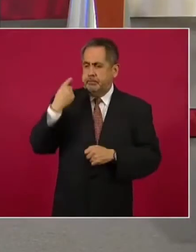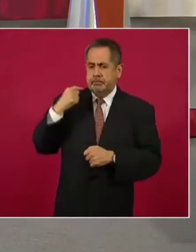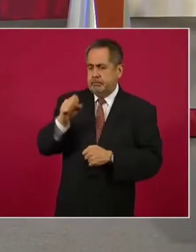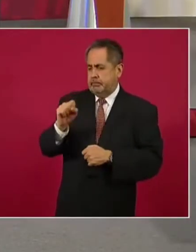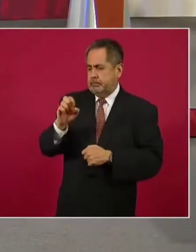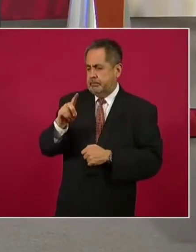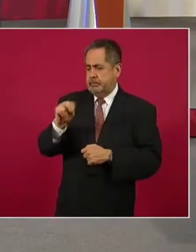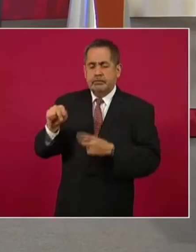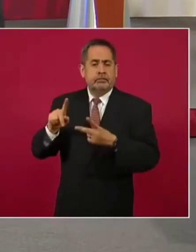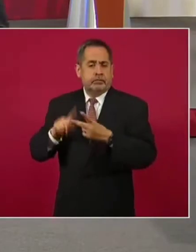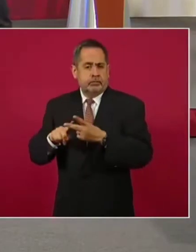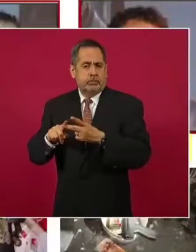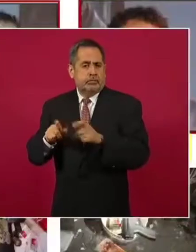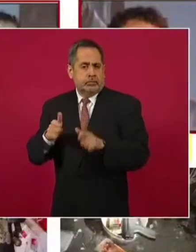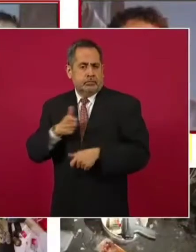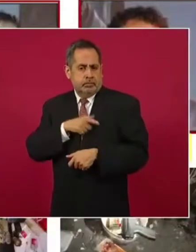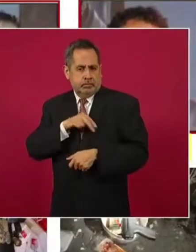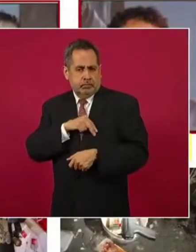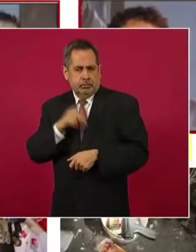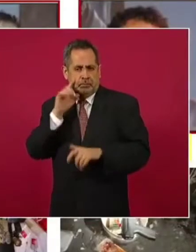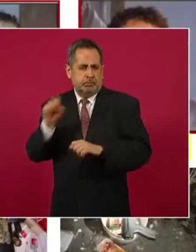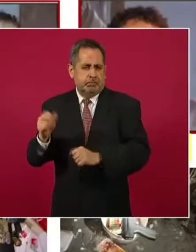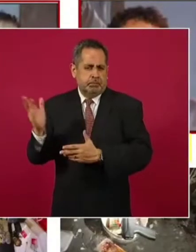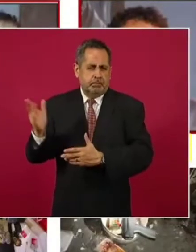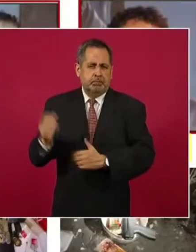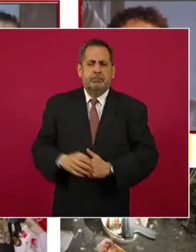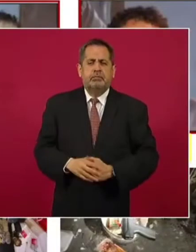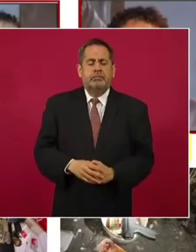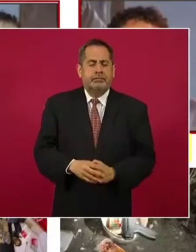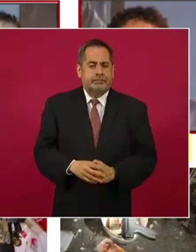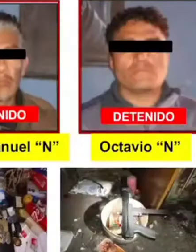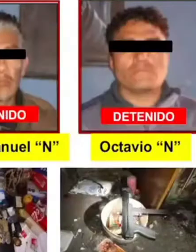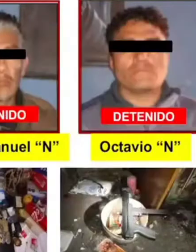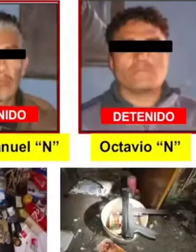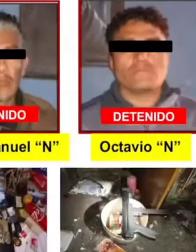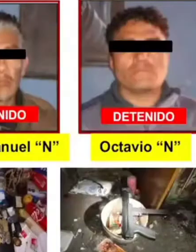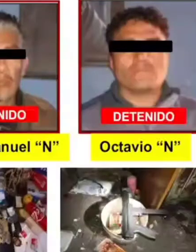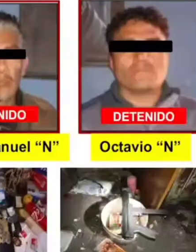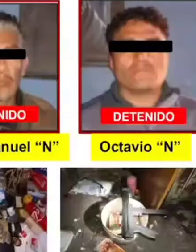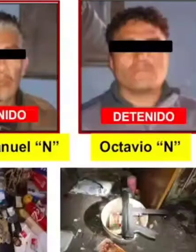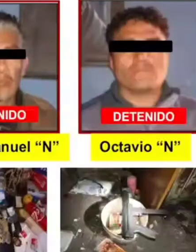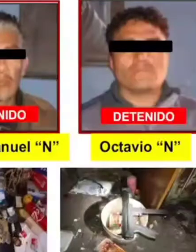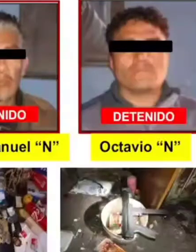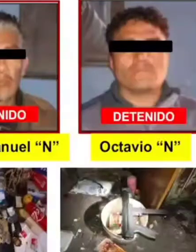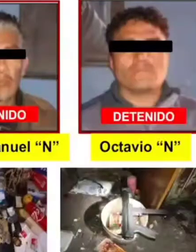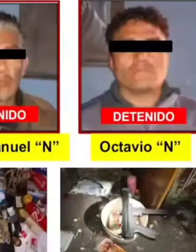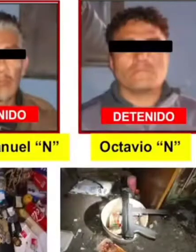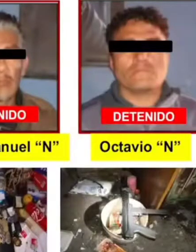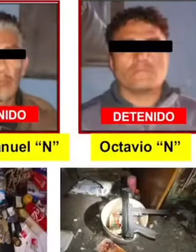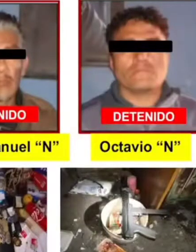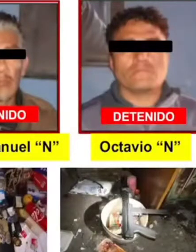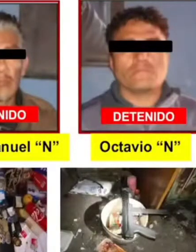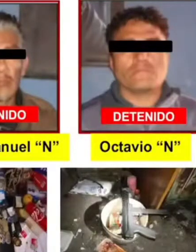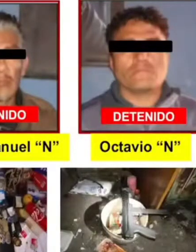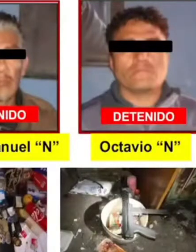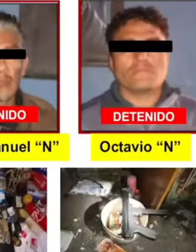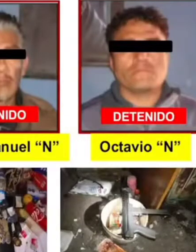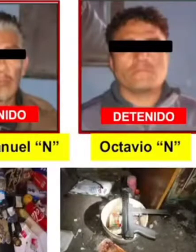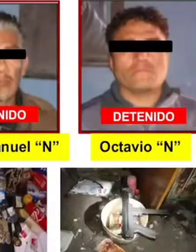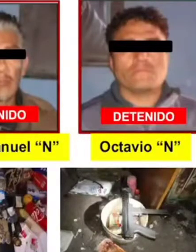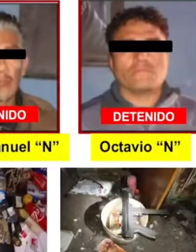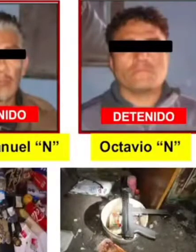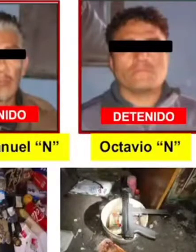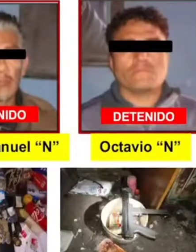guardias y fiscalía detuvo a juan manuel en el octavio en el que son integrantes de este grupo esto fue en